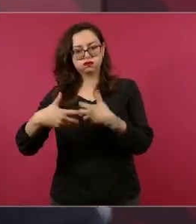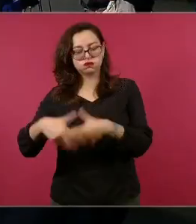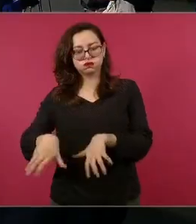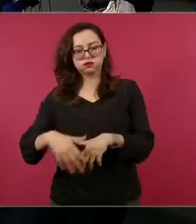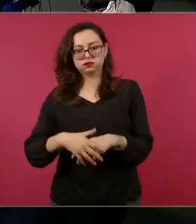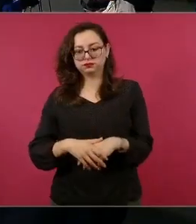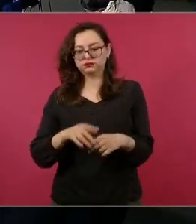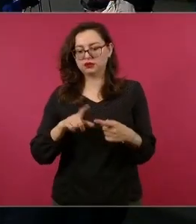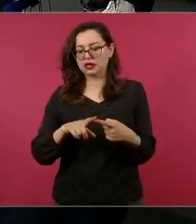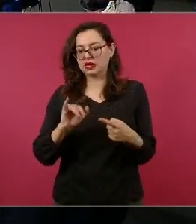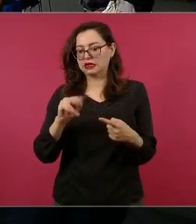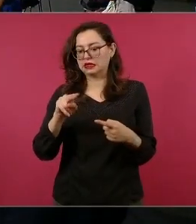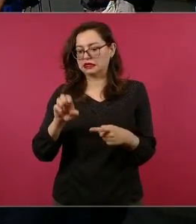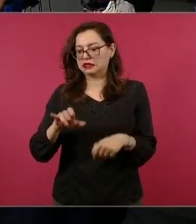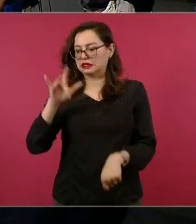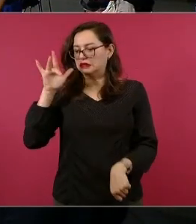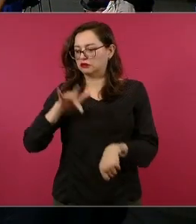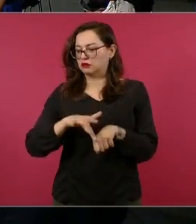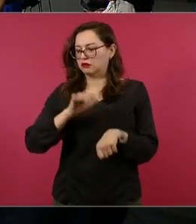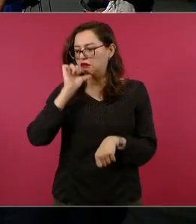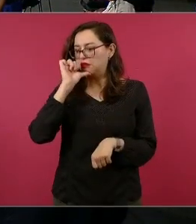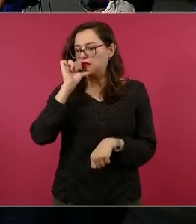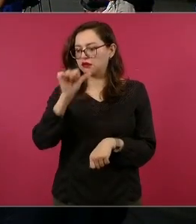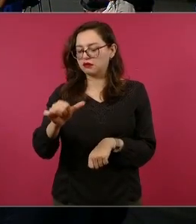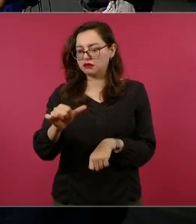¿cuál fue la última?